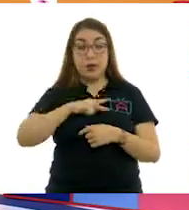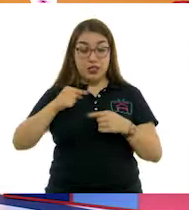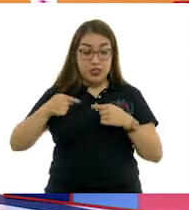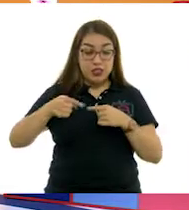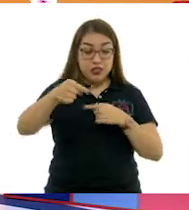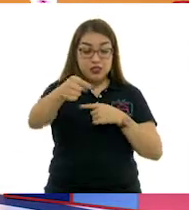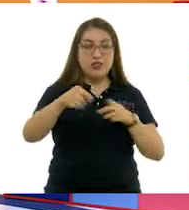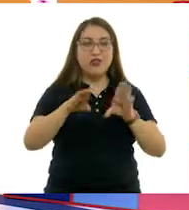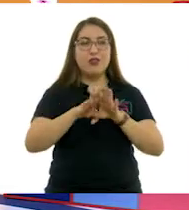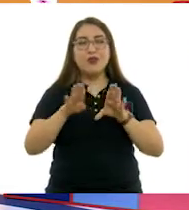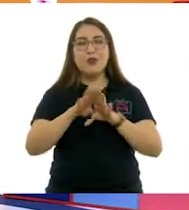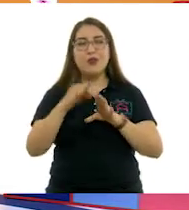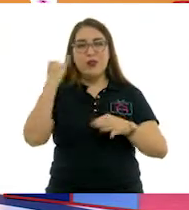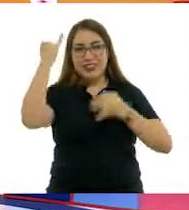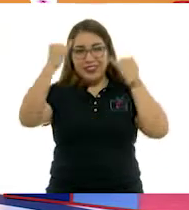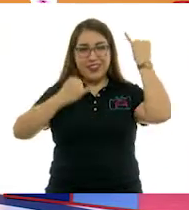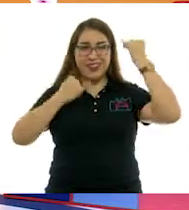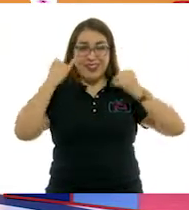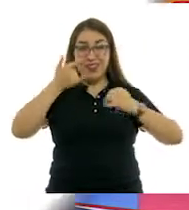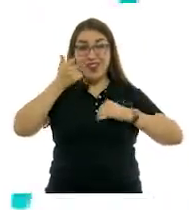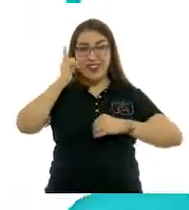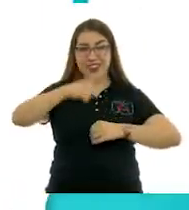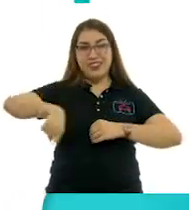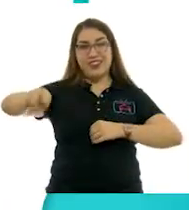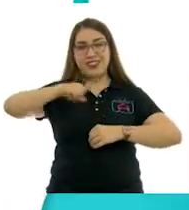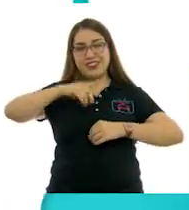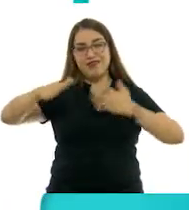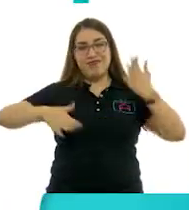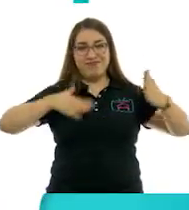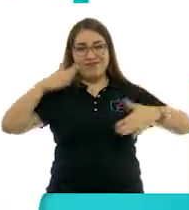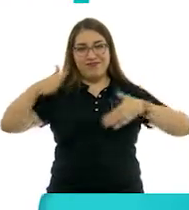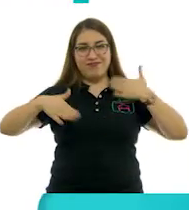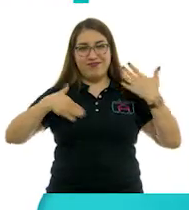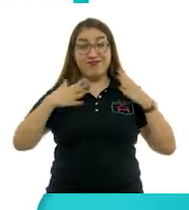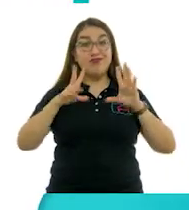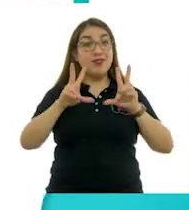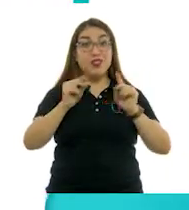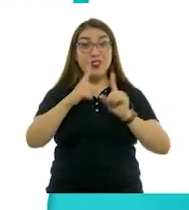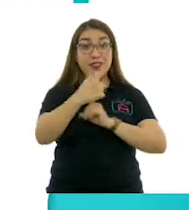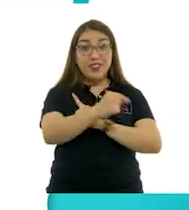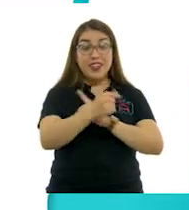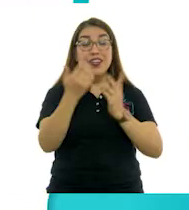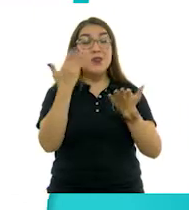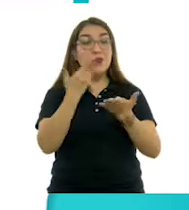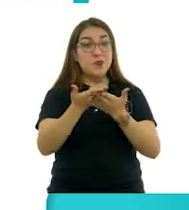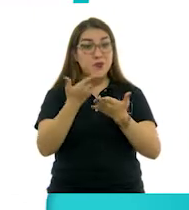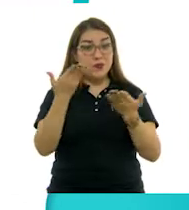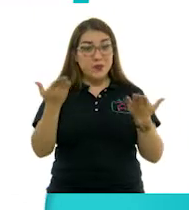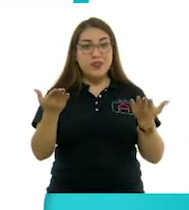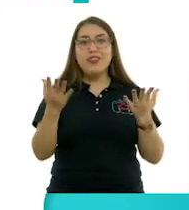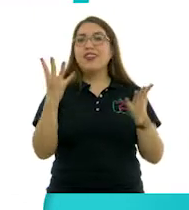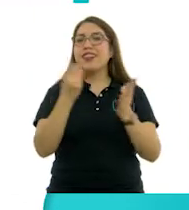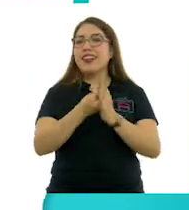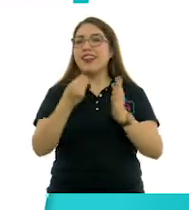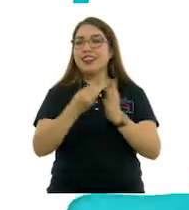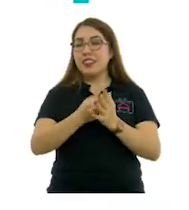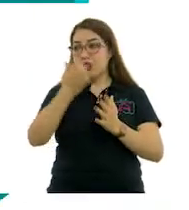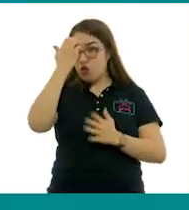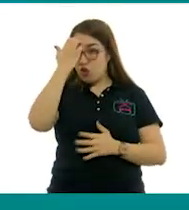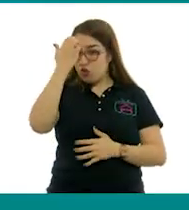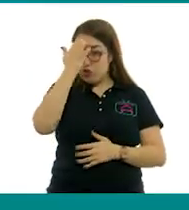Trayectorias. Esperemos que lo hayan disfrutado tanto como nosotros. No te vayas porque continuamos con Conocimiento del